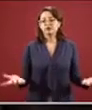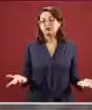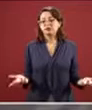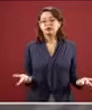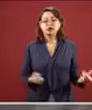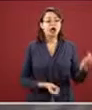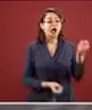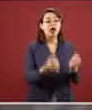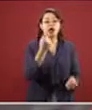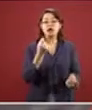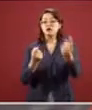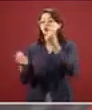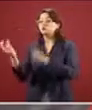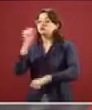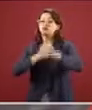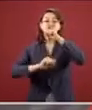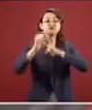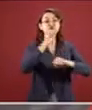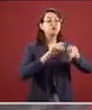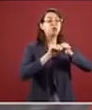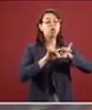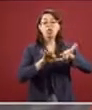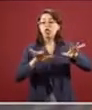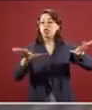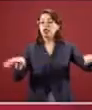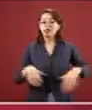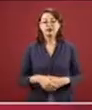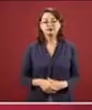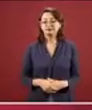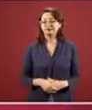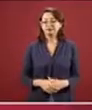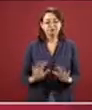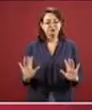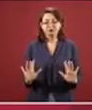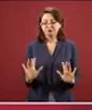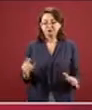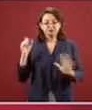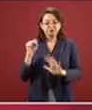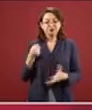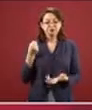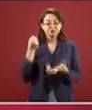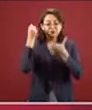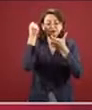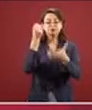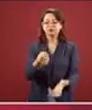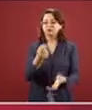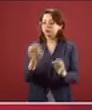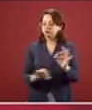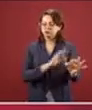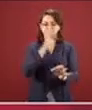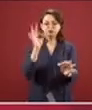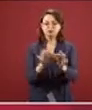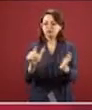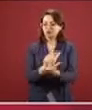algunos están diciendo. Se les entregaron los recursos que les corresponden